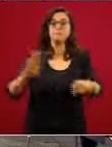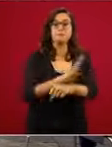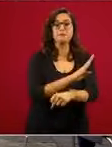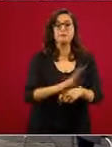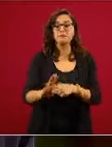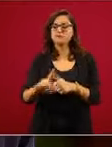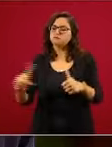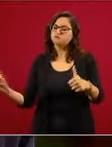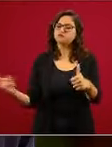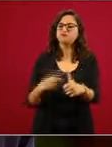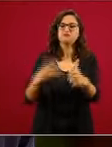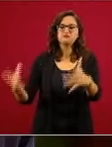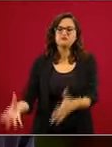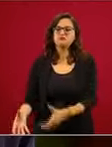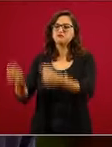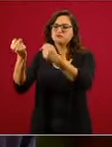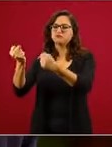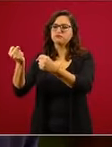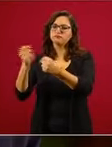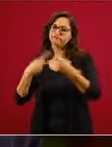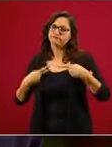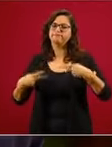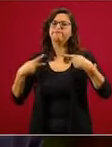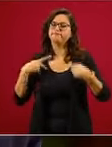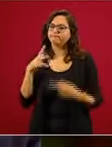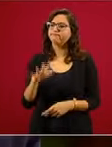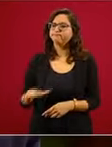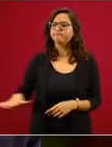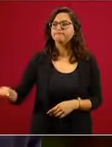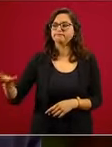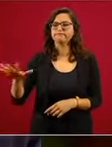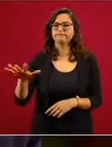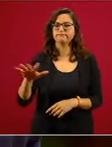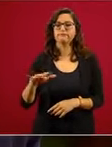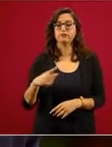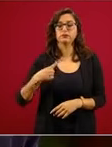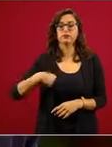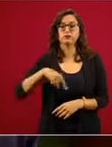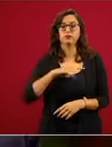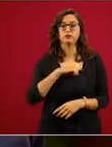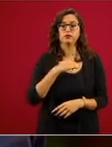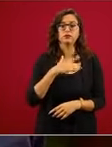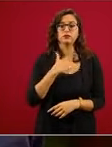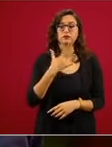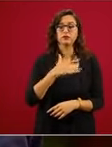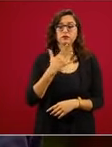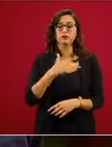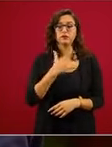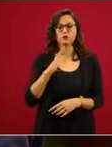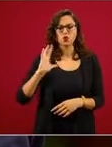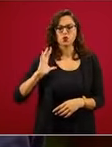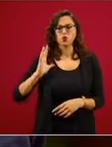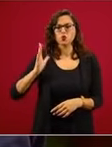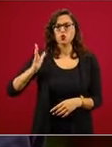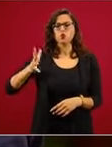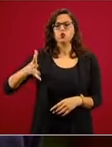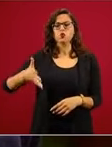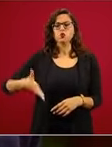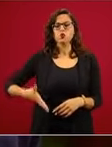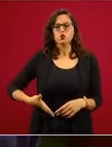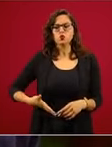al pueblo. Es motivo de orgullo poder decir que en